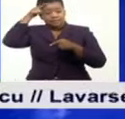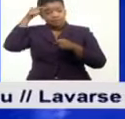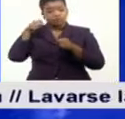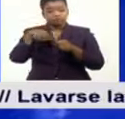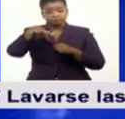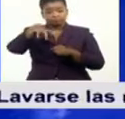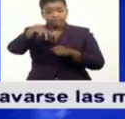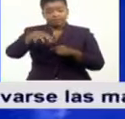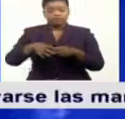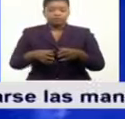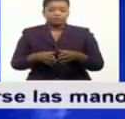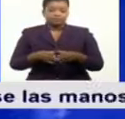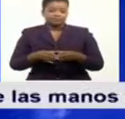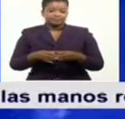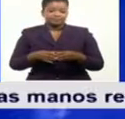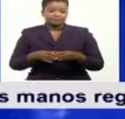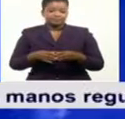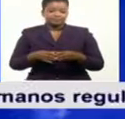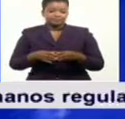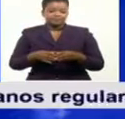Río, con